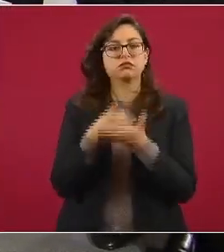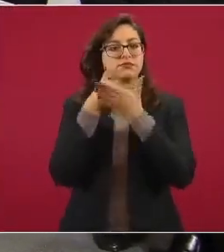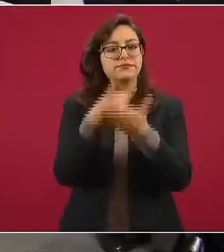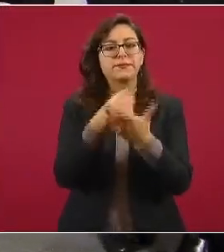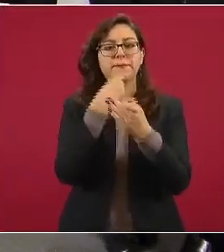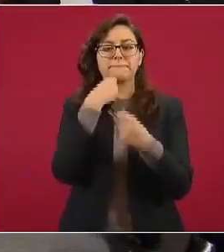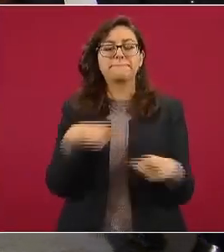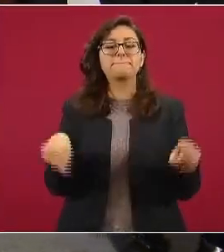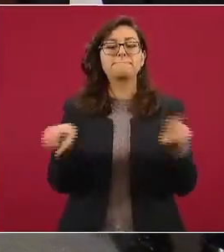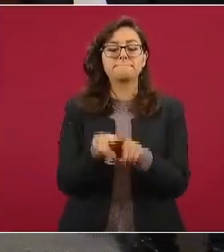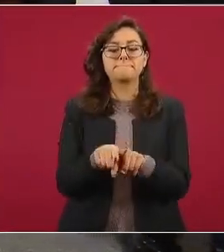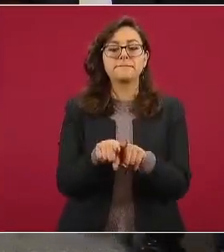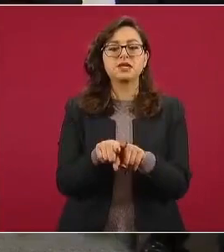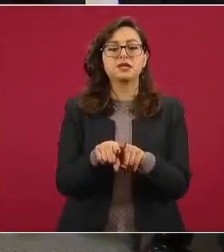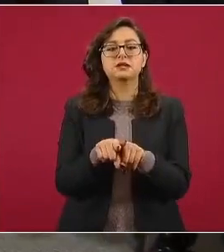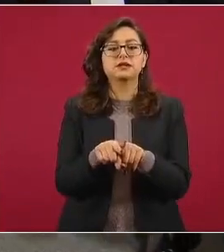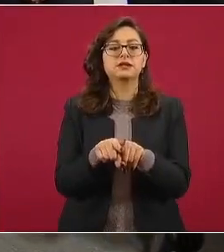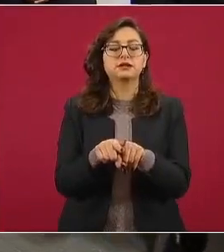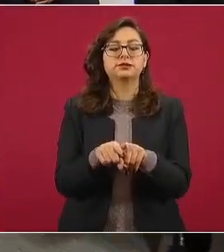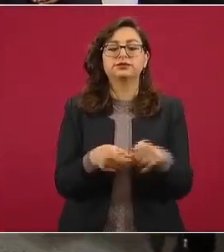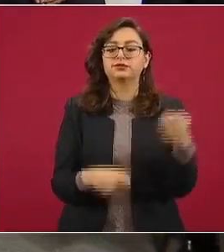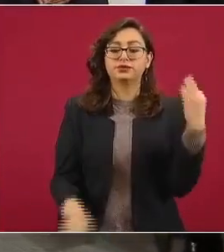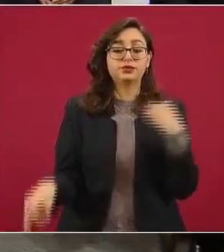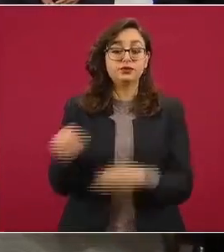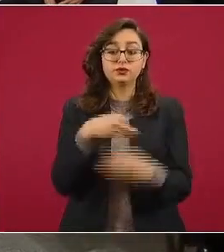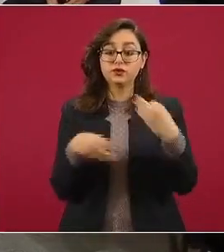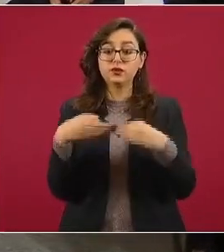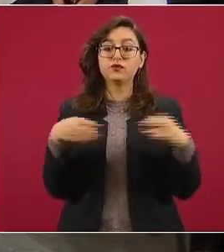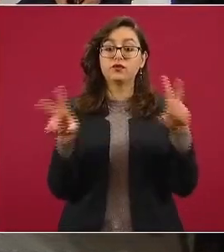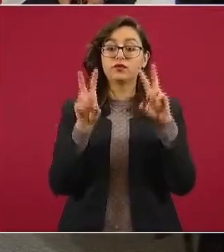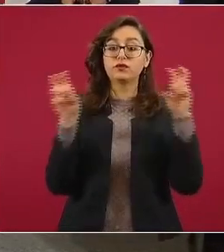lo relacionado con la